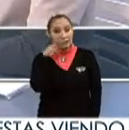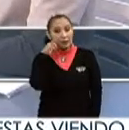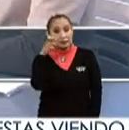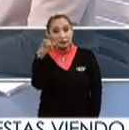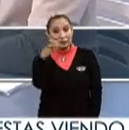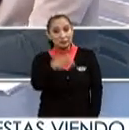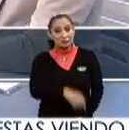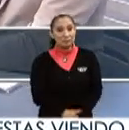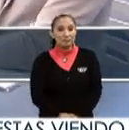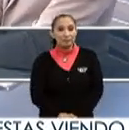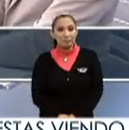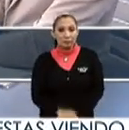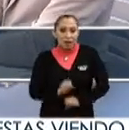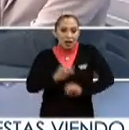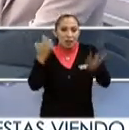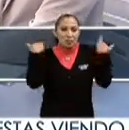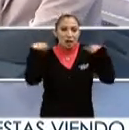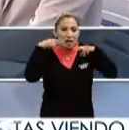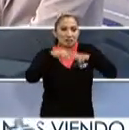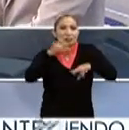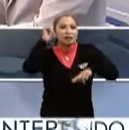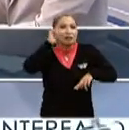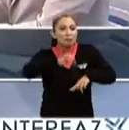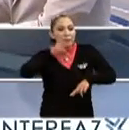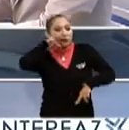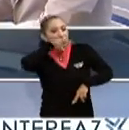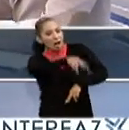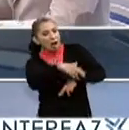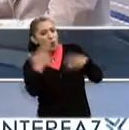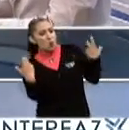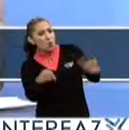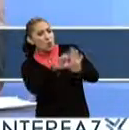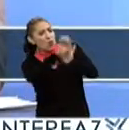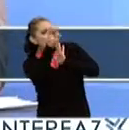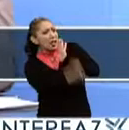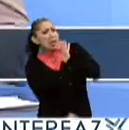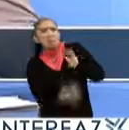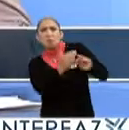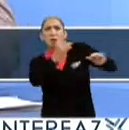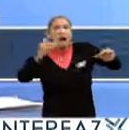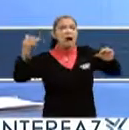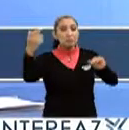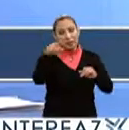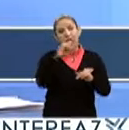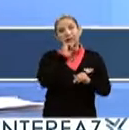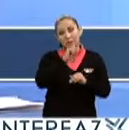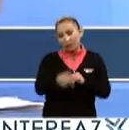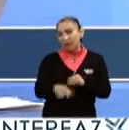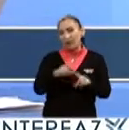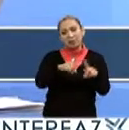¿no? Sí, claro, el profesor siempre es un elemento esencial en la educación, pero también con muchos